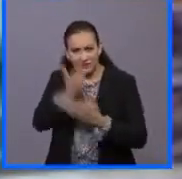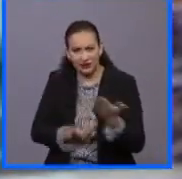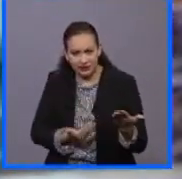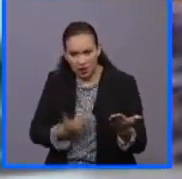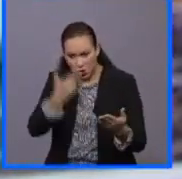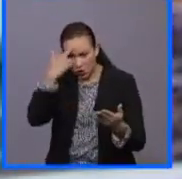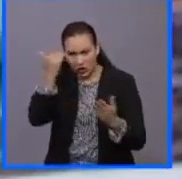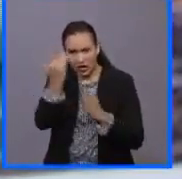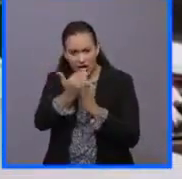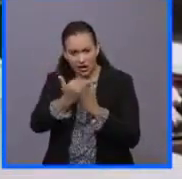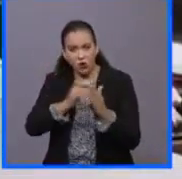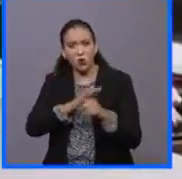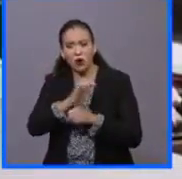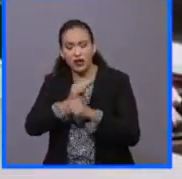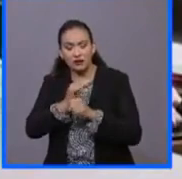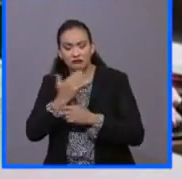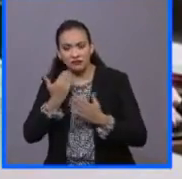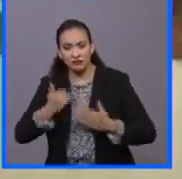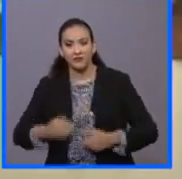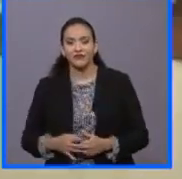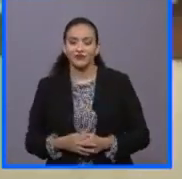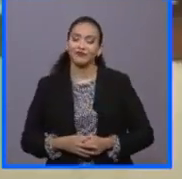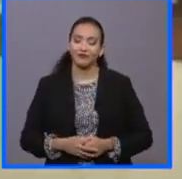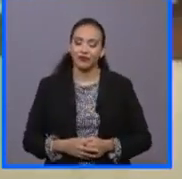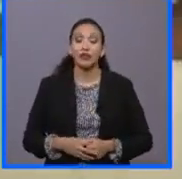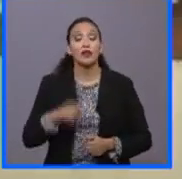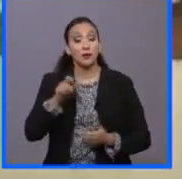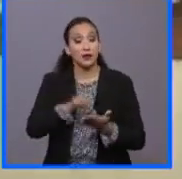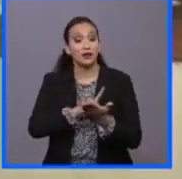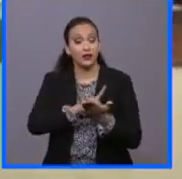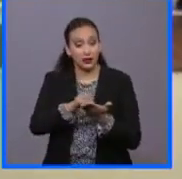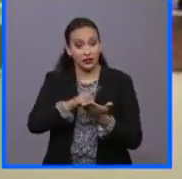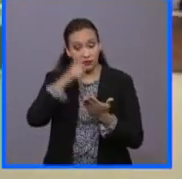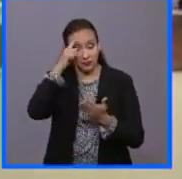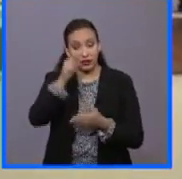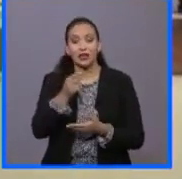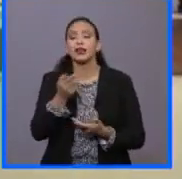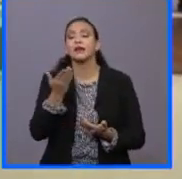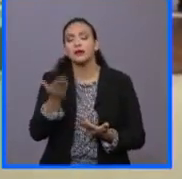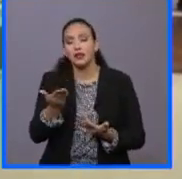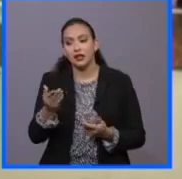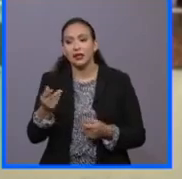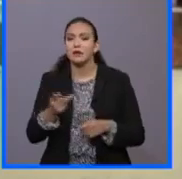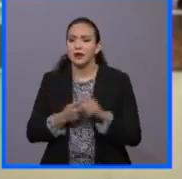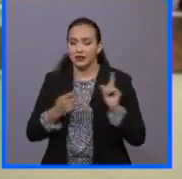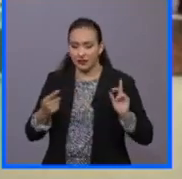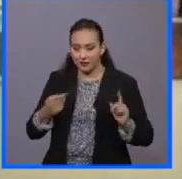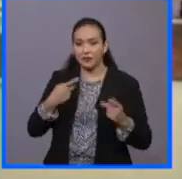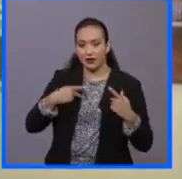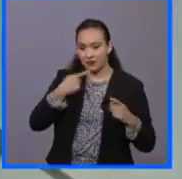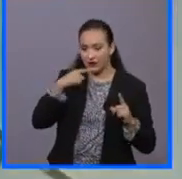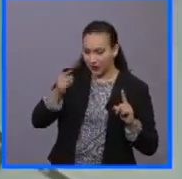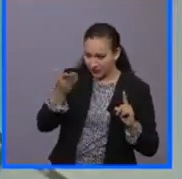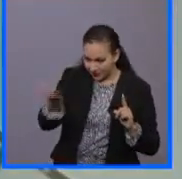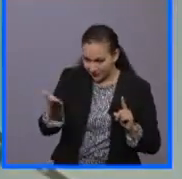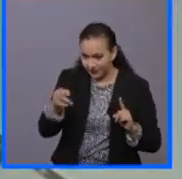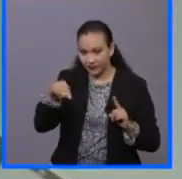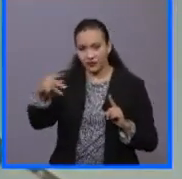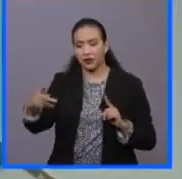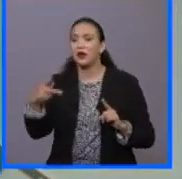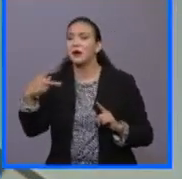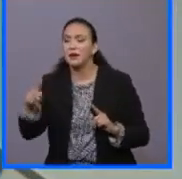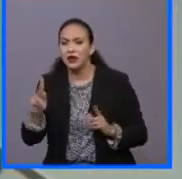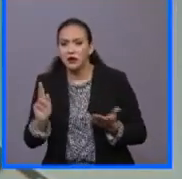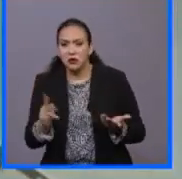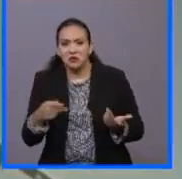no se integra la averiguación previa, así como el derecho de petición al no dar respuesta con una investigación diligente a